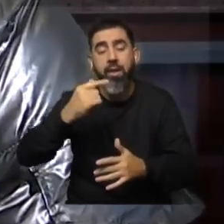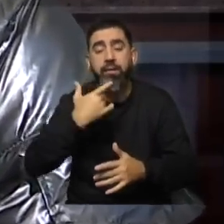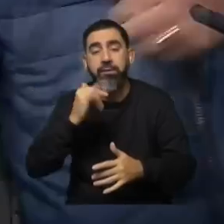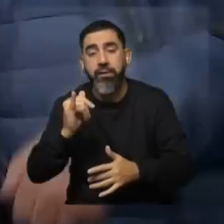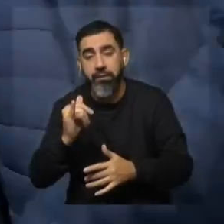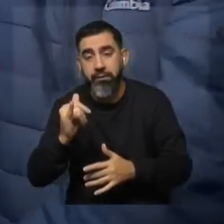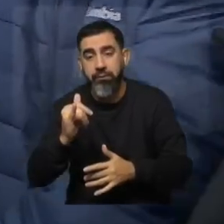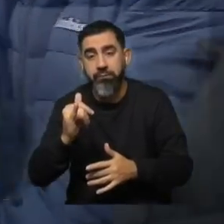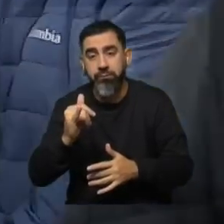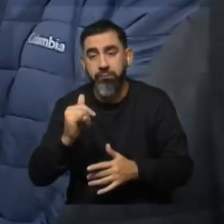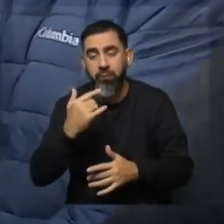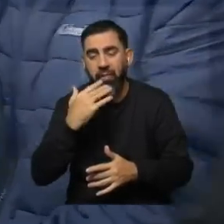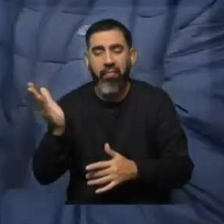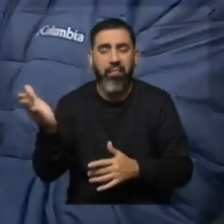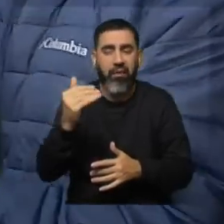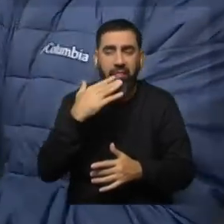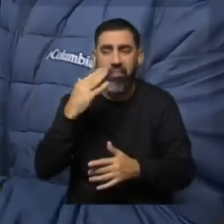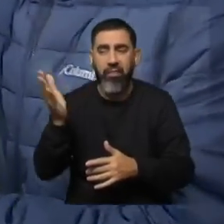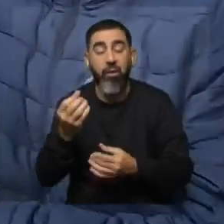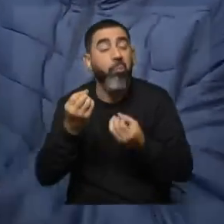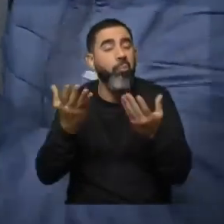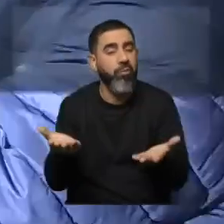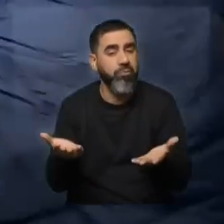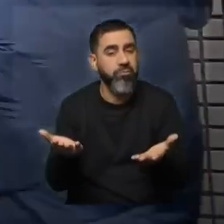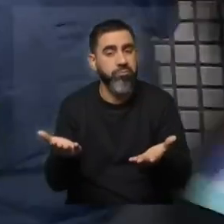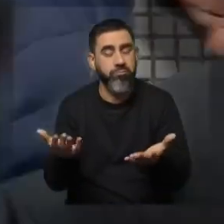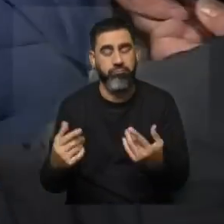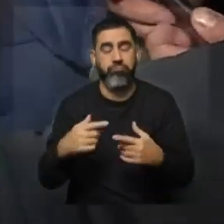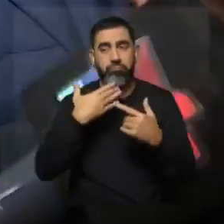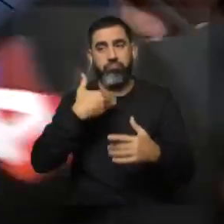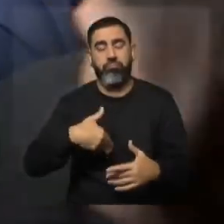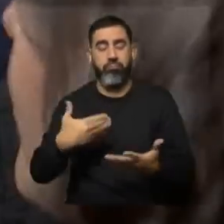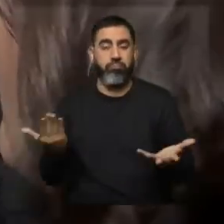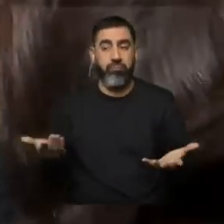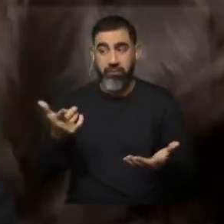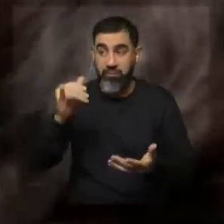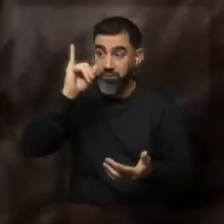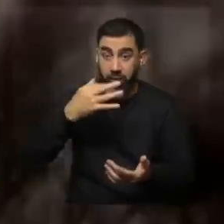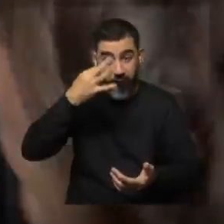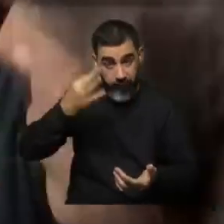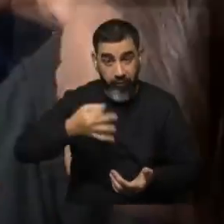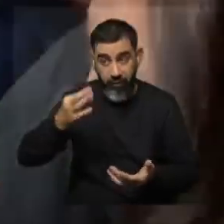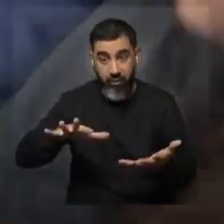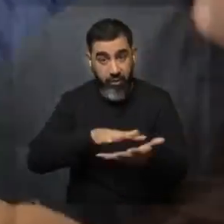vi que la estaban ninguneando porque a ver es como te choca porque vos decís esto pasa o sea es una realidad este